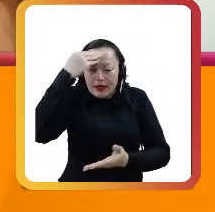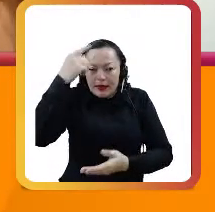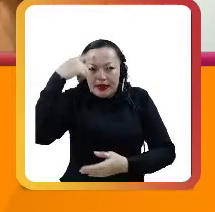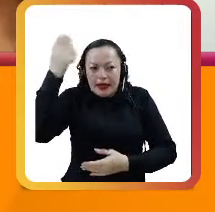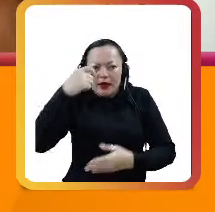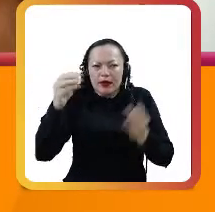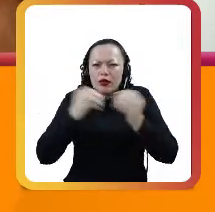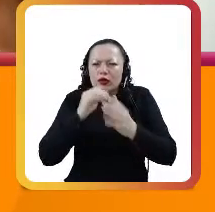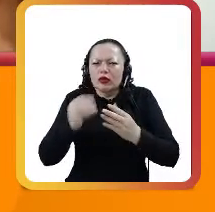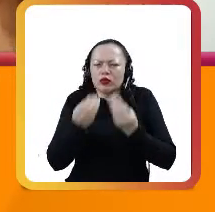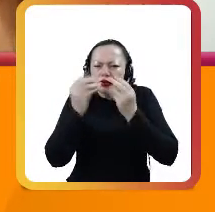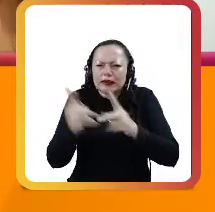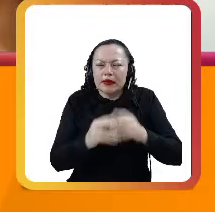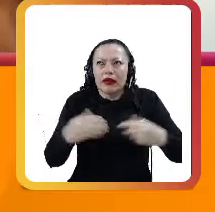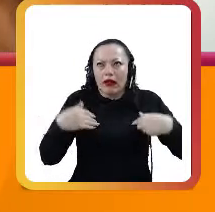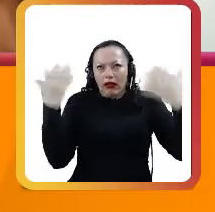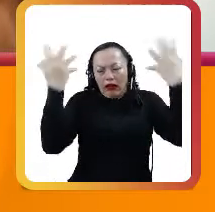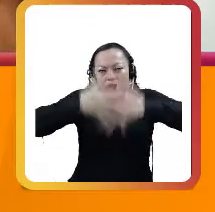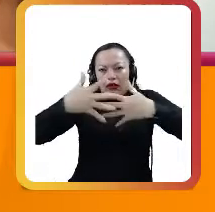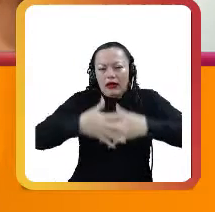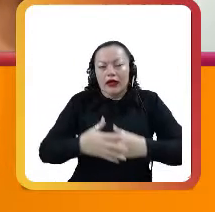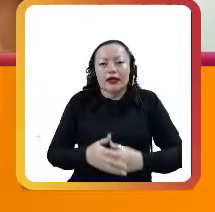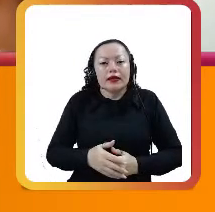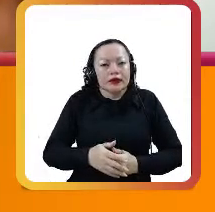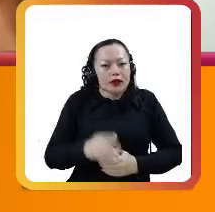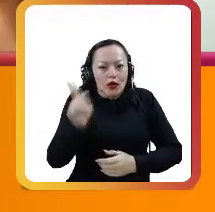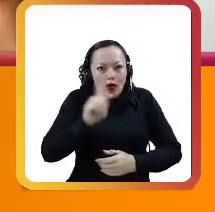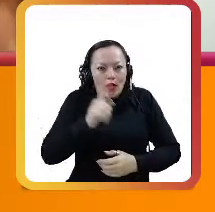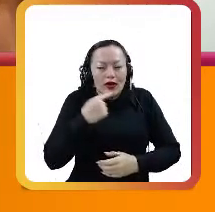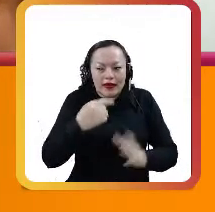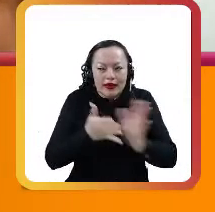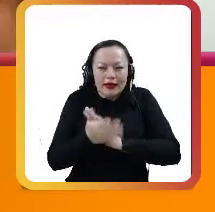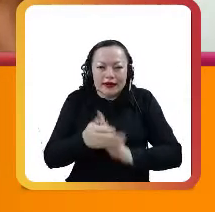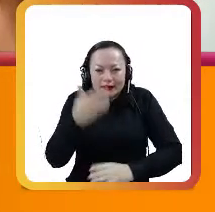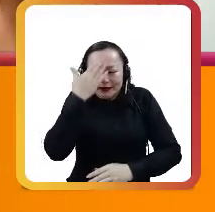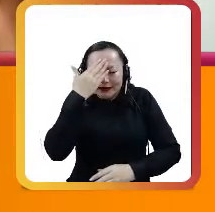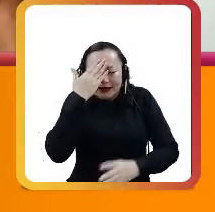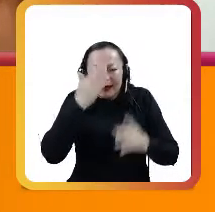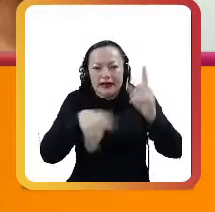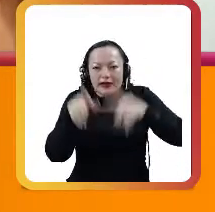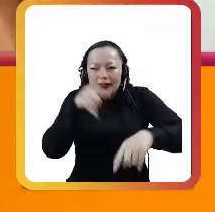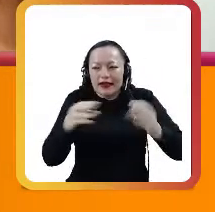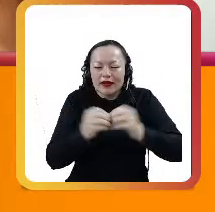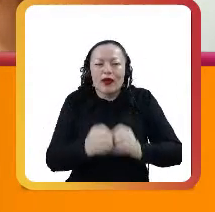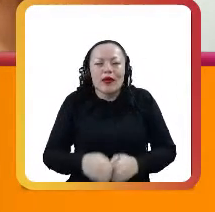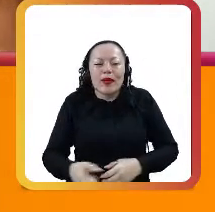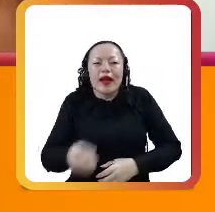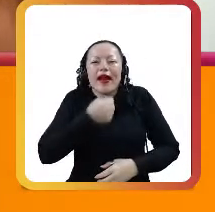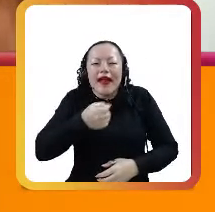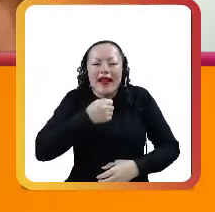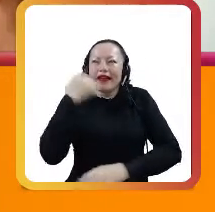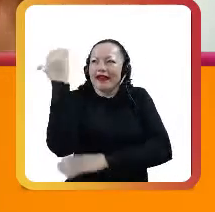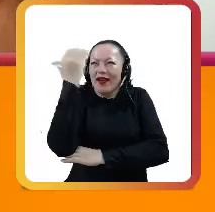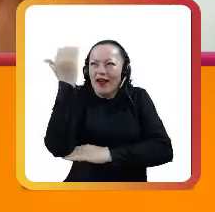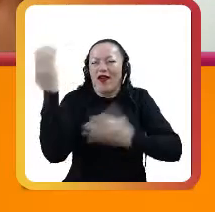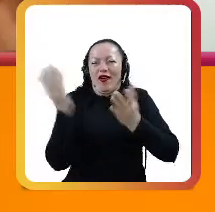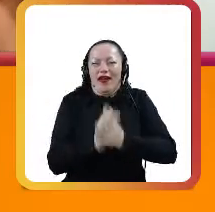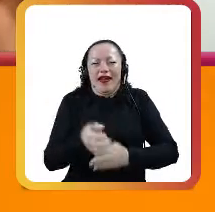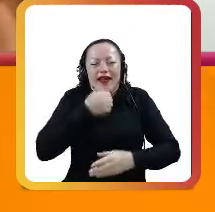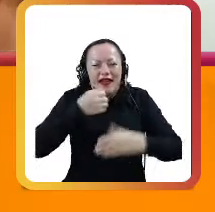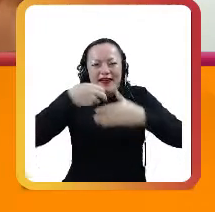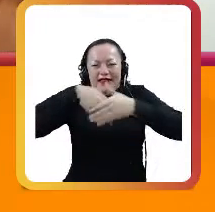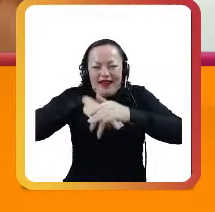gente no se vaya a confundir, que a veces vemos las noticias de nacionales, las de Caracol y